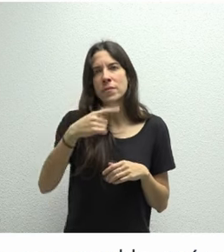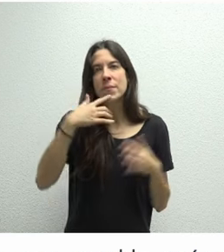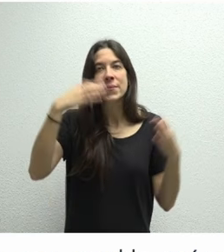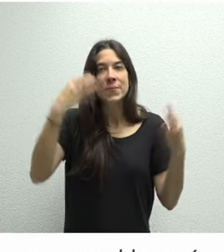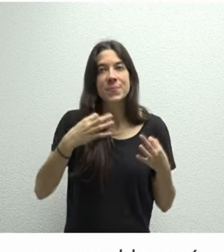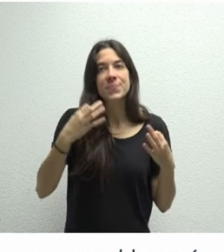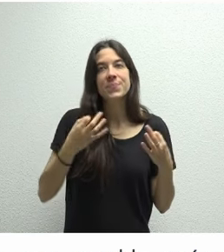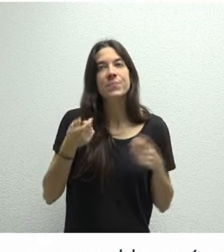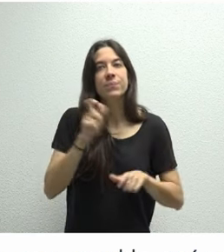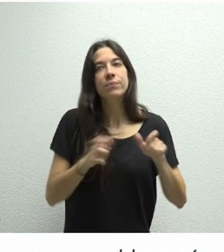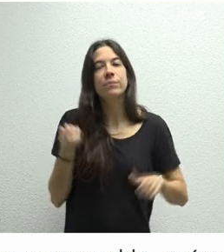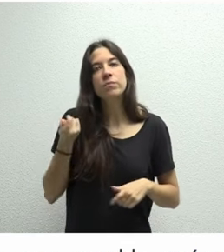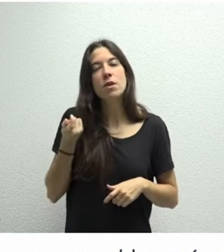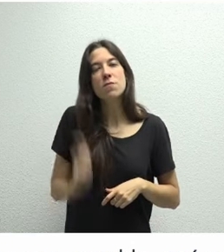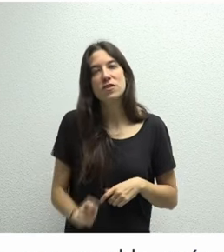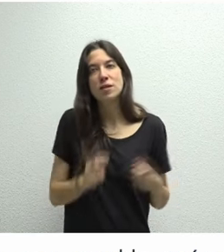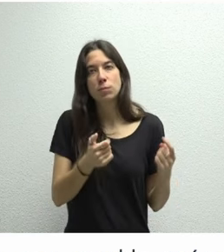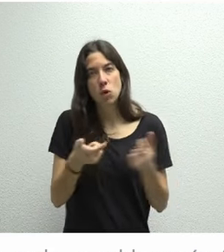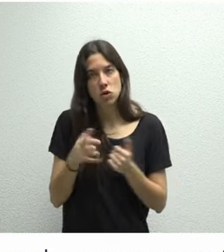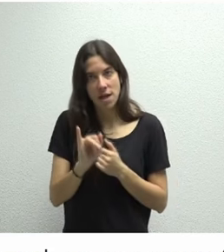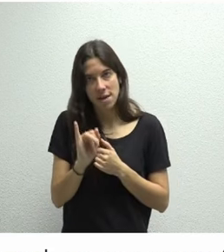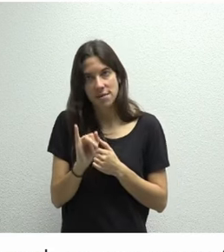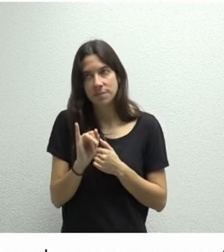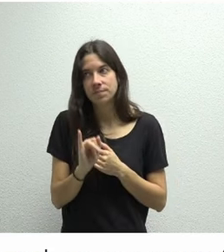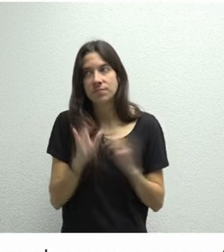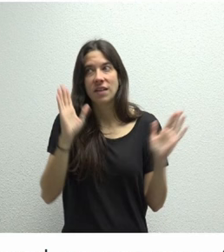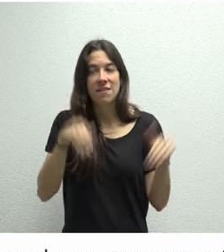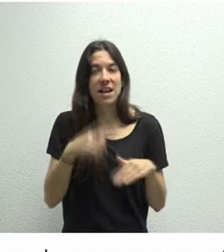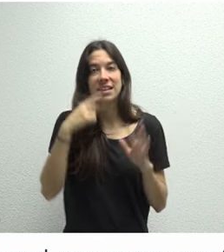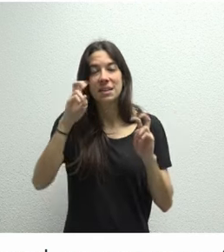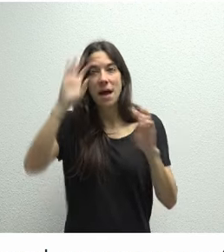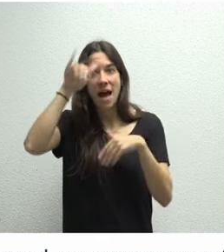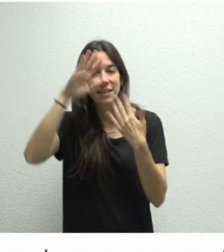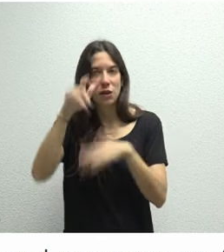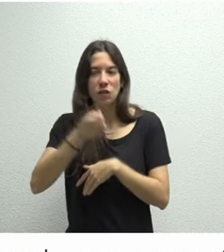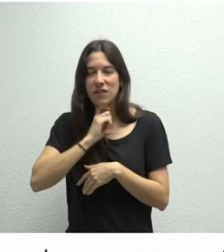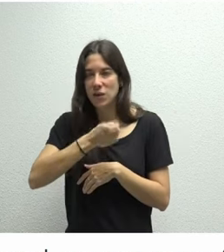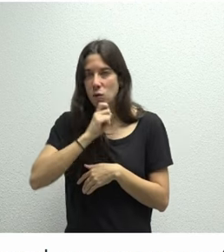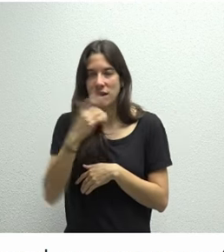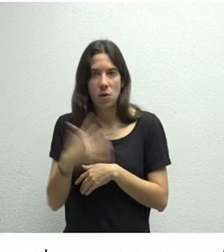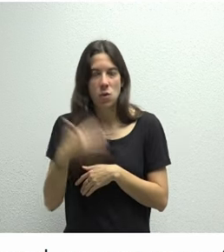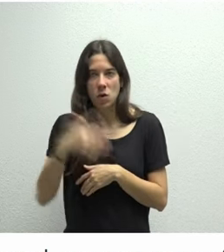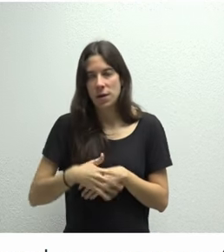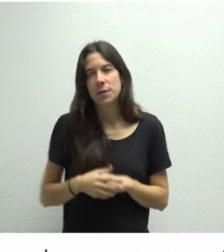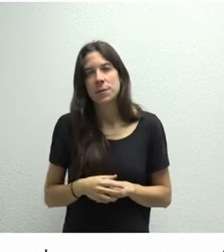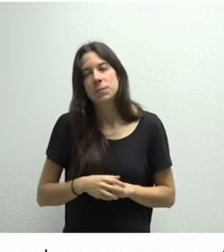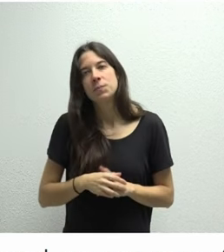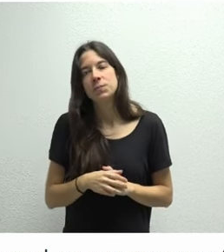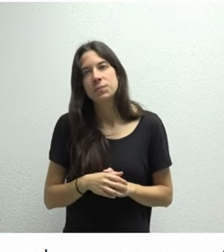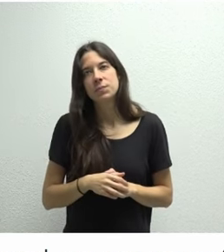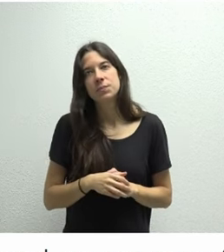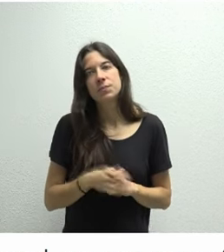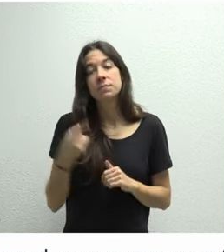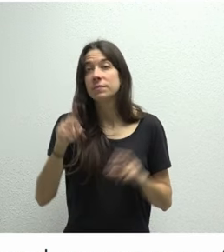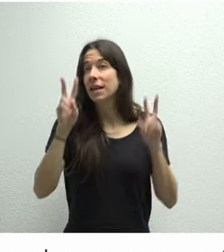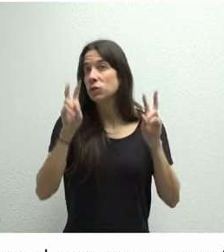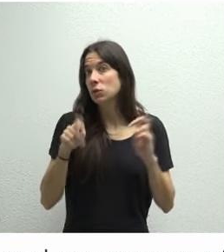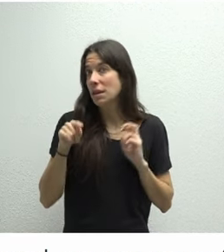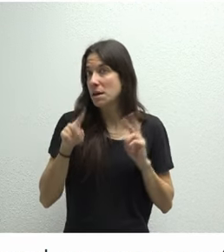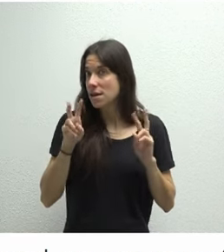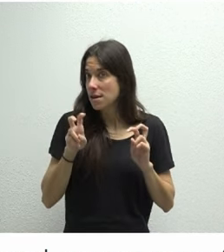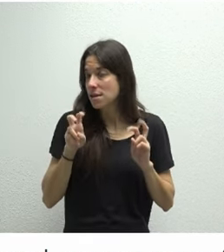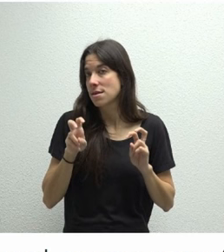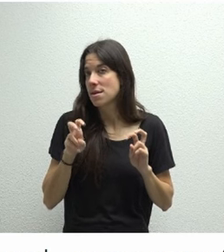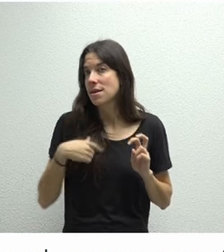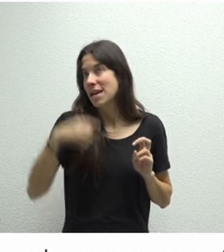profesionales Y eso dificulta mucho en cuanto a la atención y eh Hay es una cuestión que